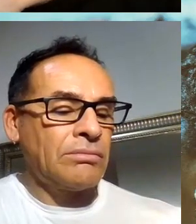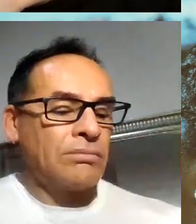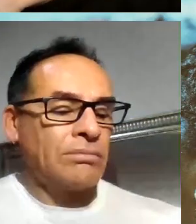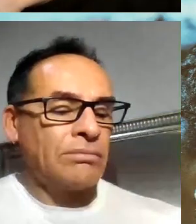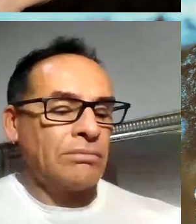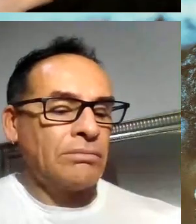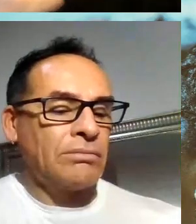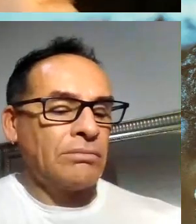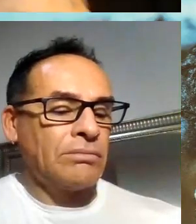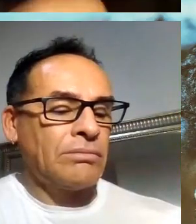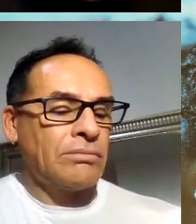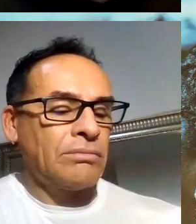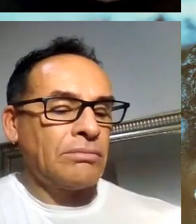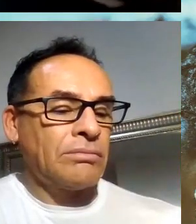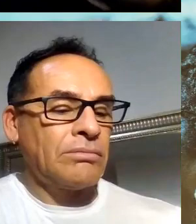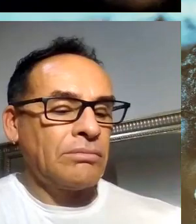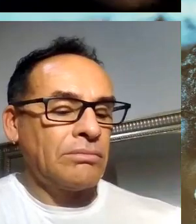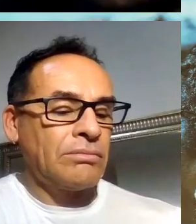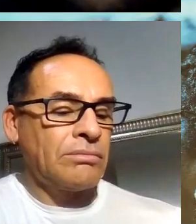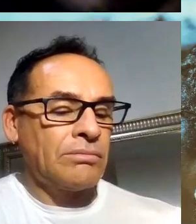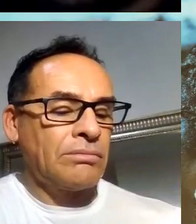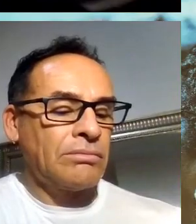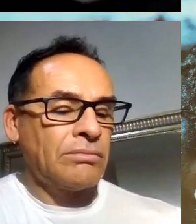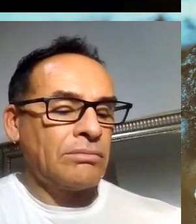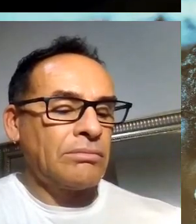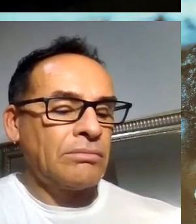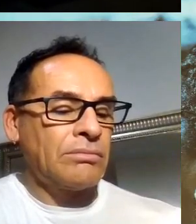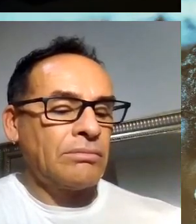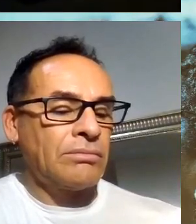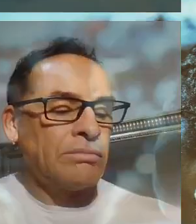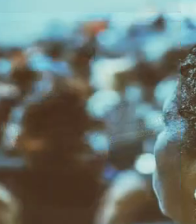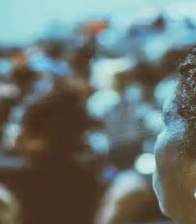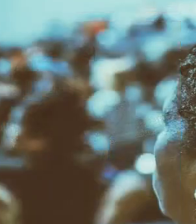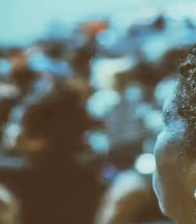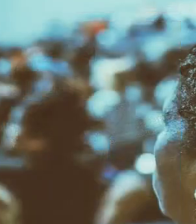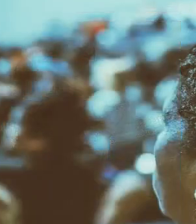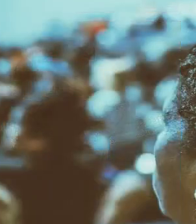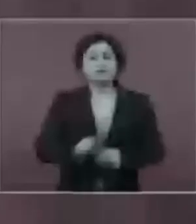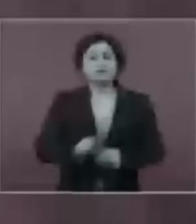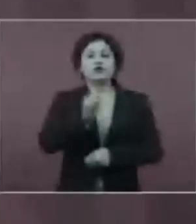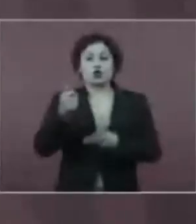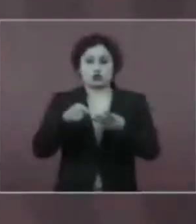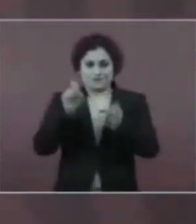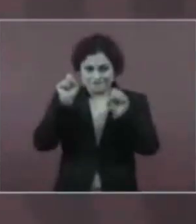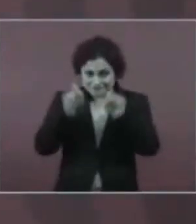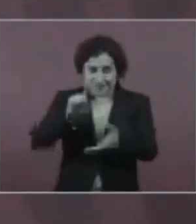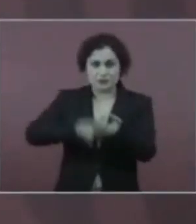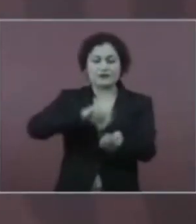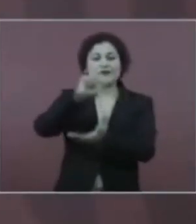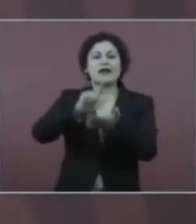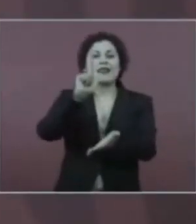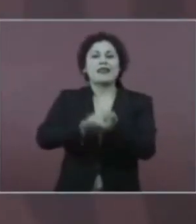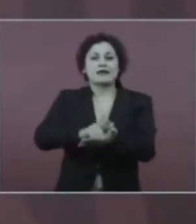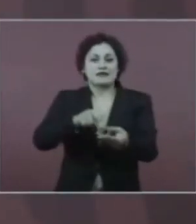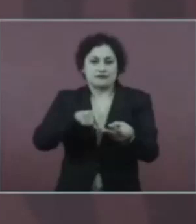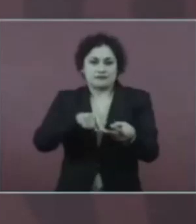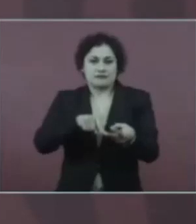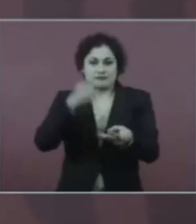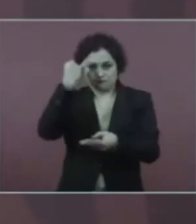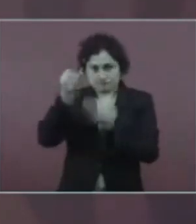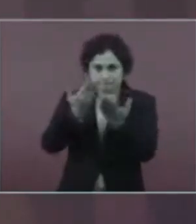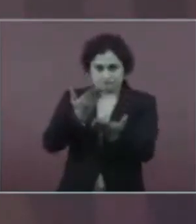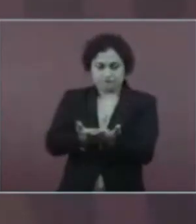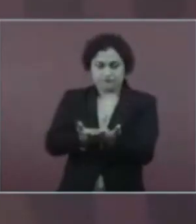monederos que recuerden que se les daban los monex para ganar votos. Vamos a escuchar. Muy importante,